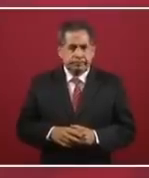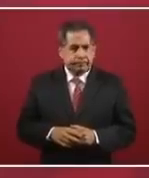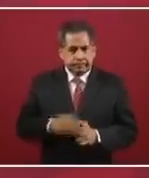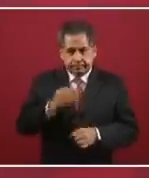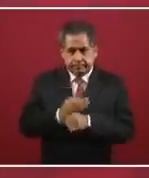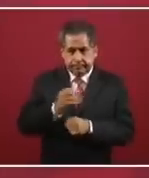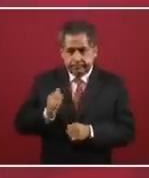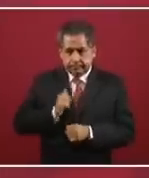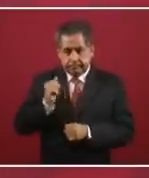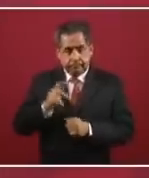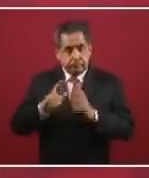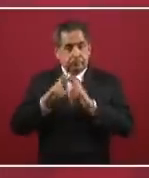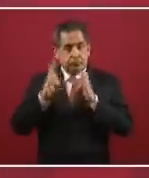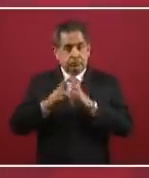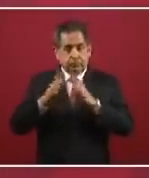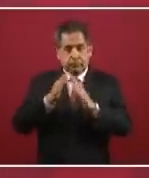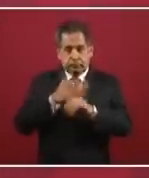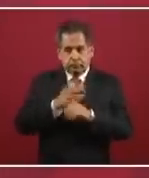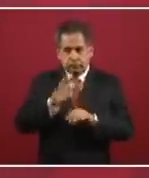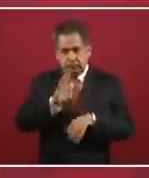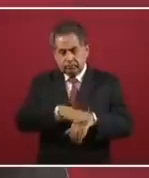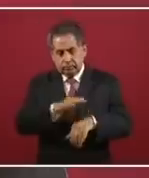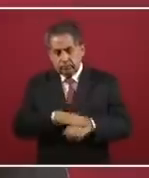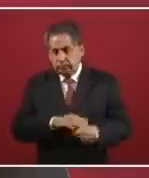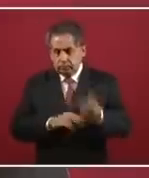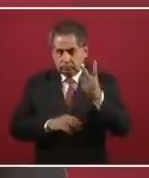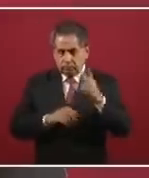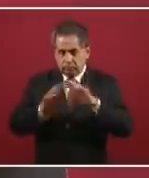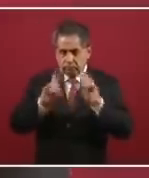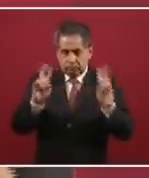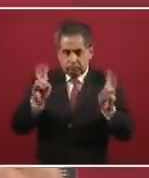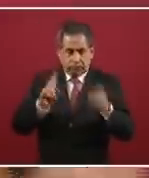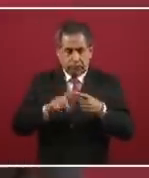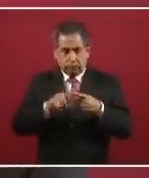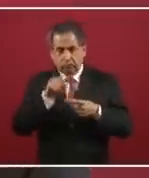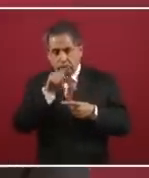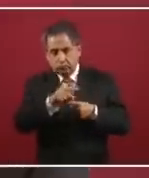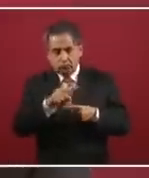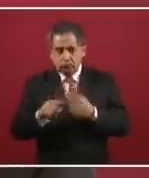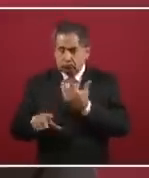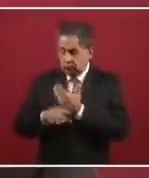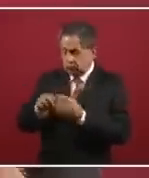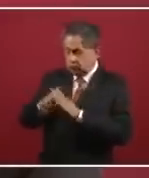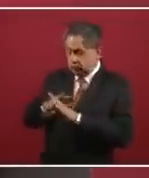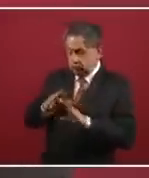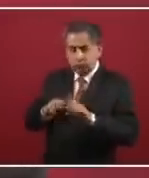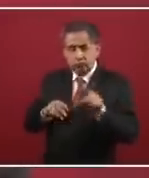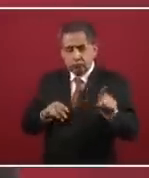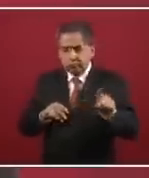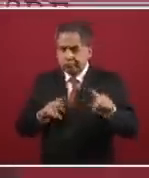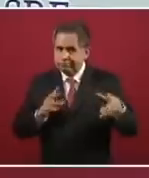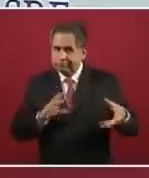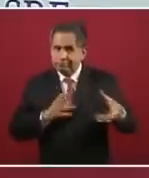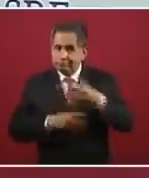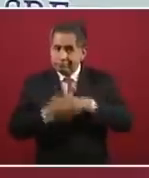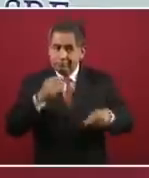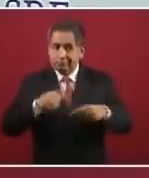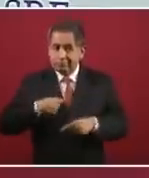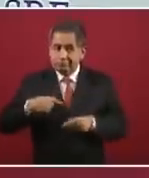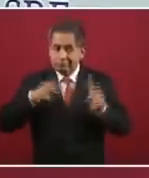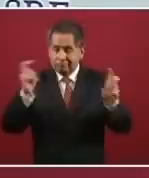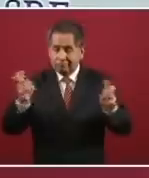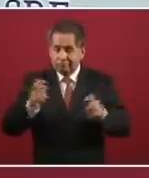aprovechamos la reunión en la Casa Blanca para decir, a ver, aquí hay dos temas. El tema de ustedes es migración. El tema de nosotros es armas y tiene el mismo